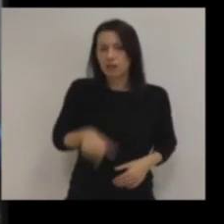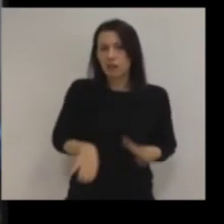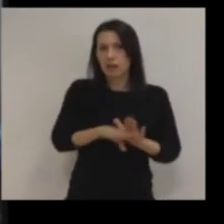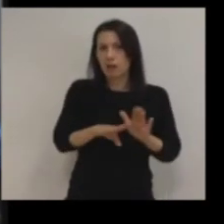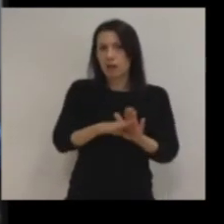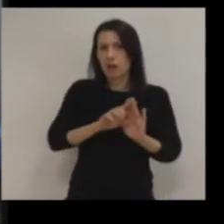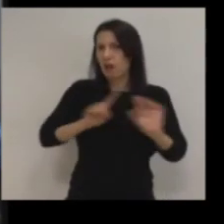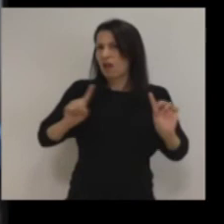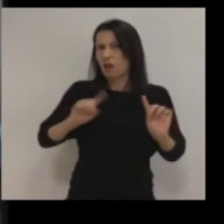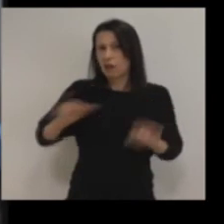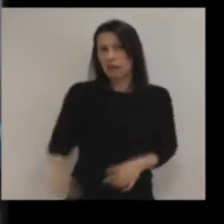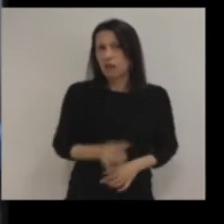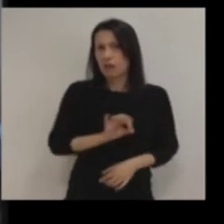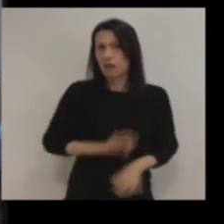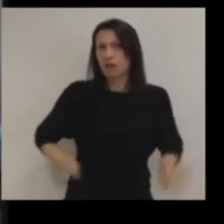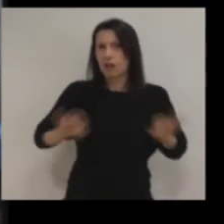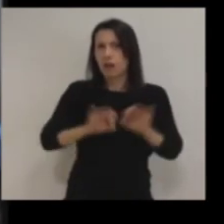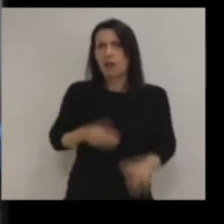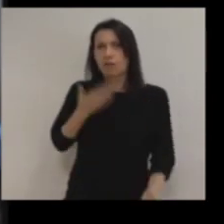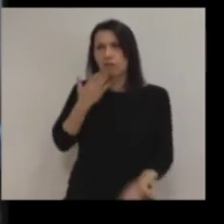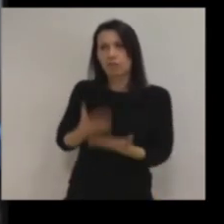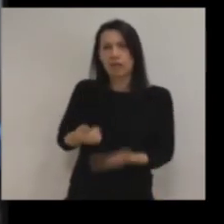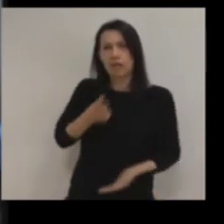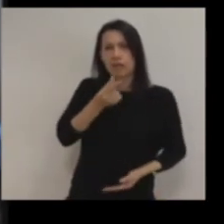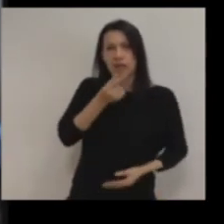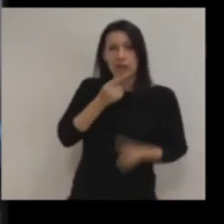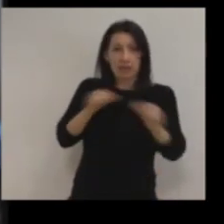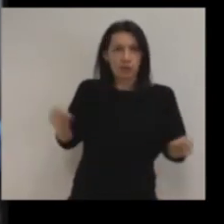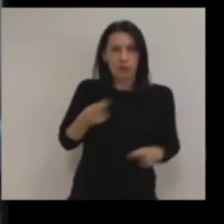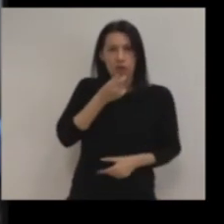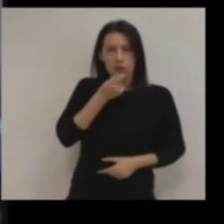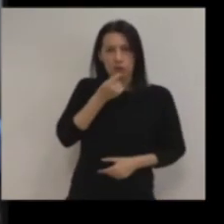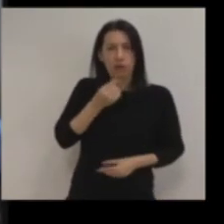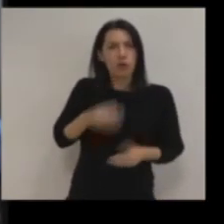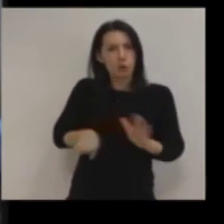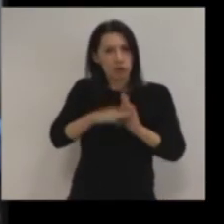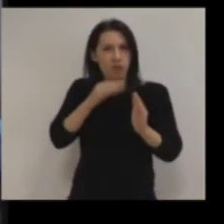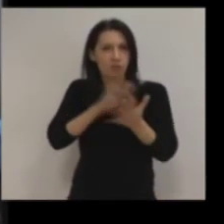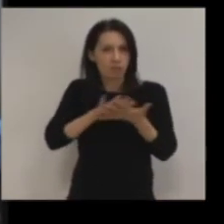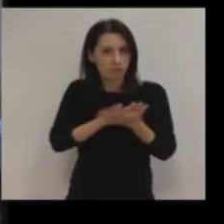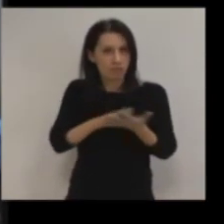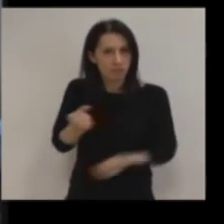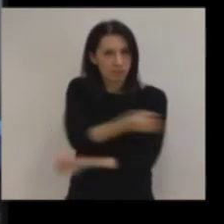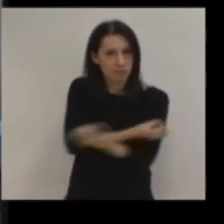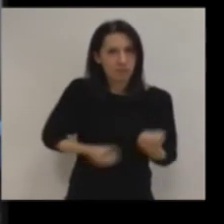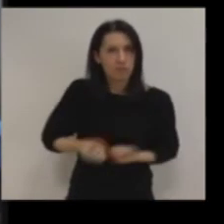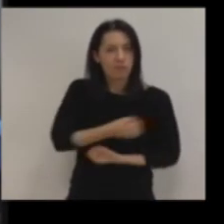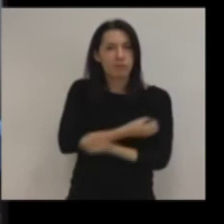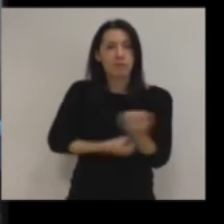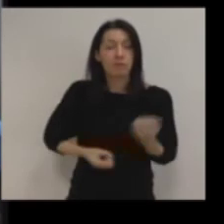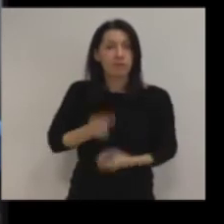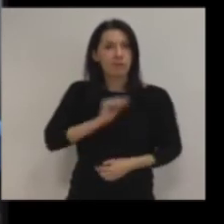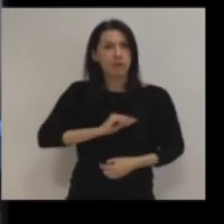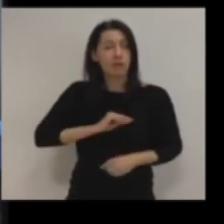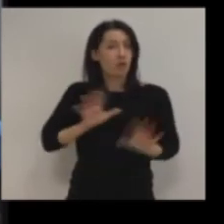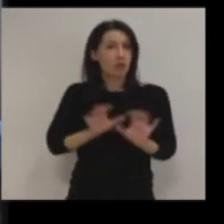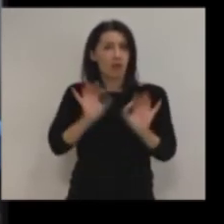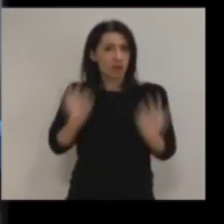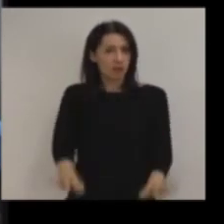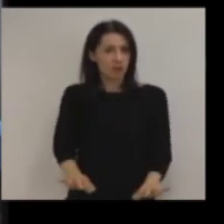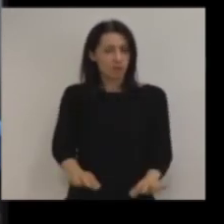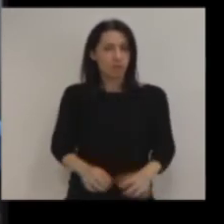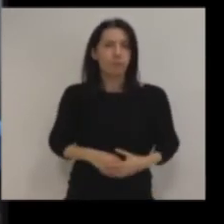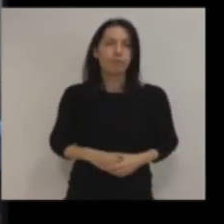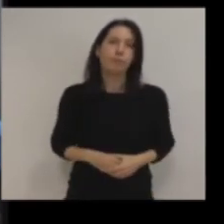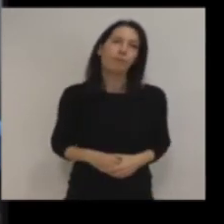nos cansaríamos. Pediríamos unos sándwiches y seguiríamos hablando. Y después el tiempo es el tiempo, parece la radio esto, pero es así.